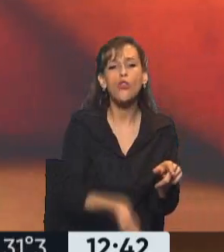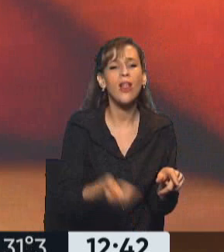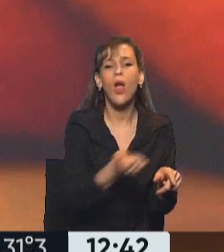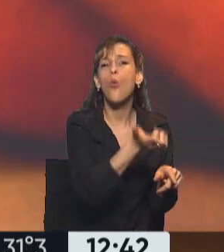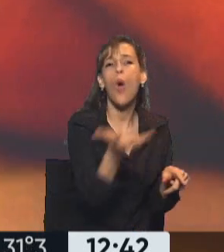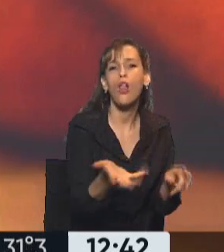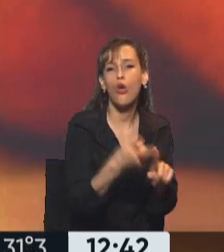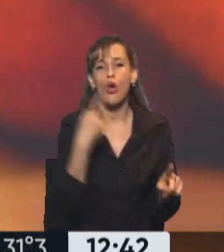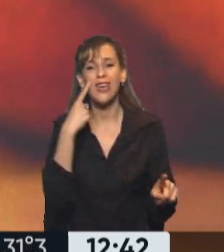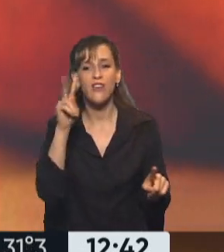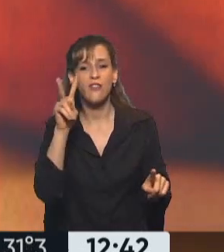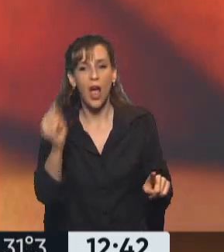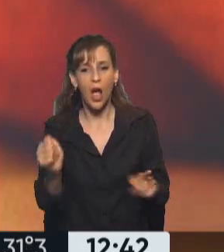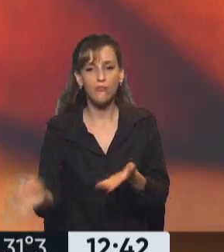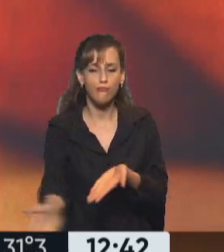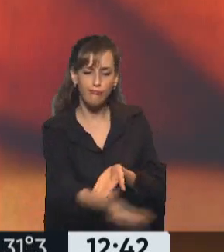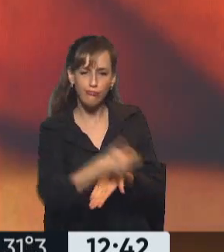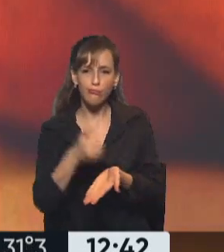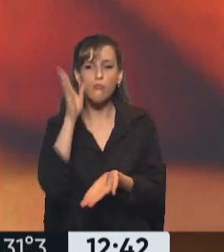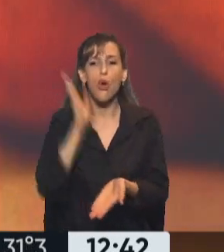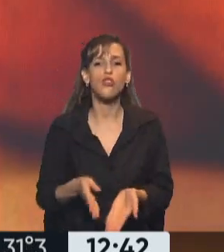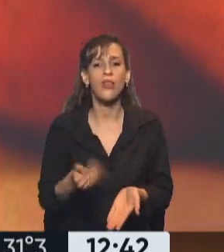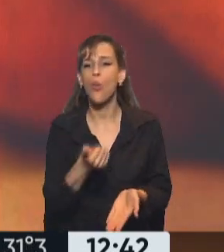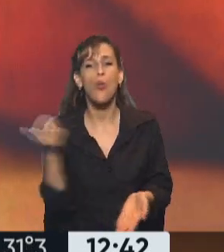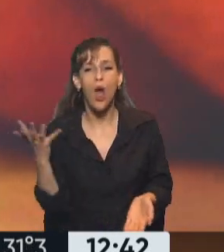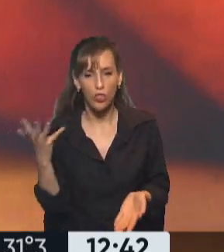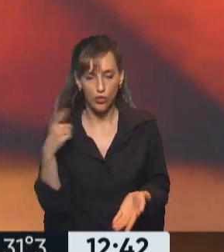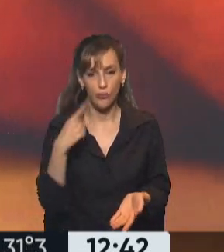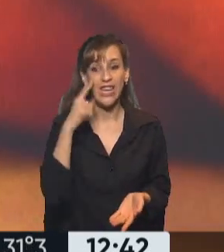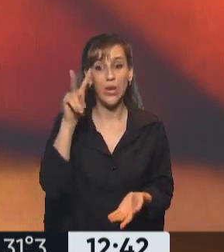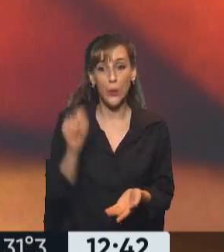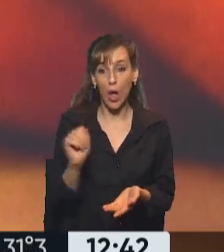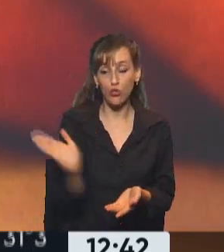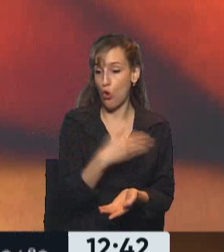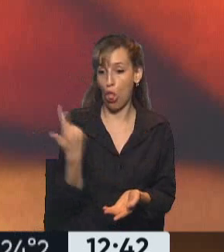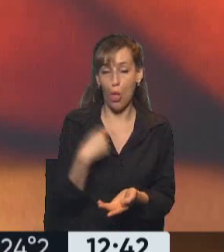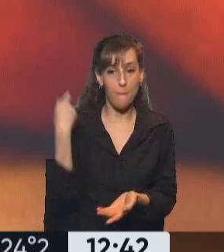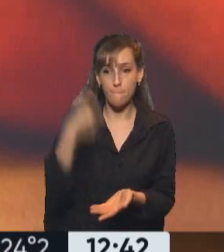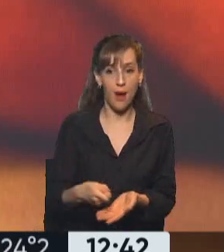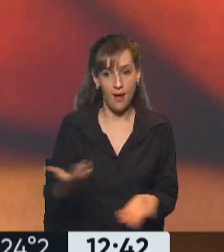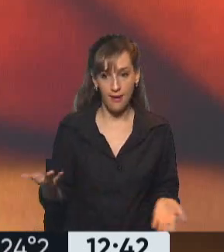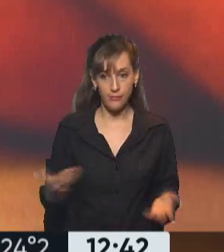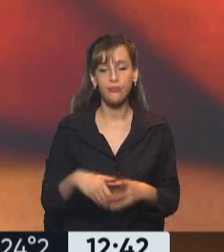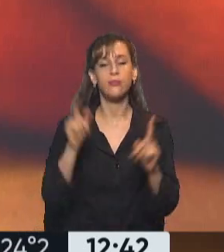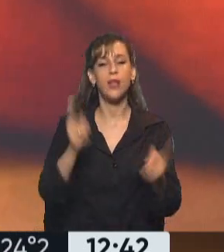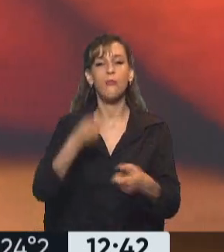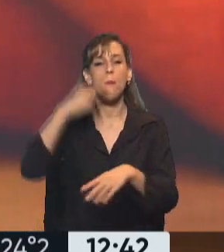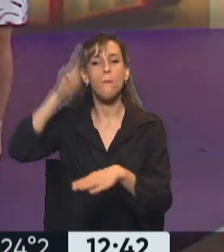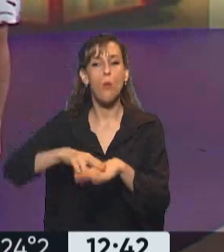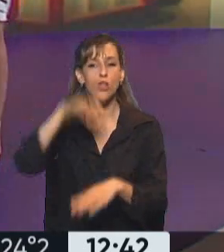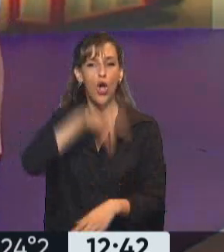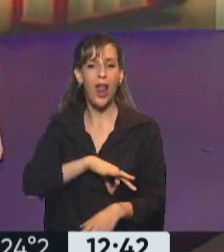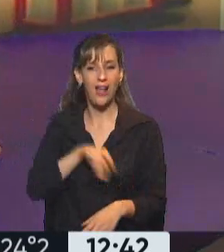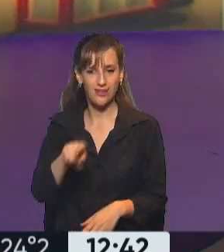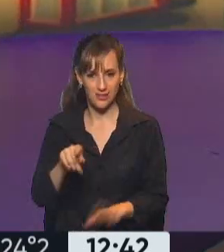ejemplo, el IVA, que es lo que pagan absolutamente todos, desde los más pobres hasta los más ricos? ¿Y cuánto explica, por ejemplo, el impuesto a las ganancias? Bueno,